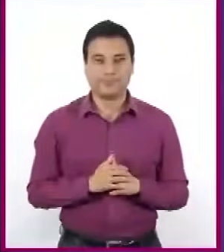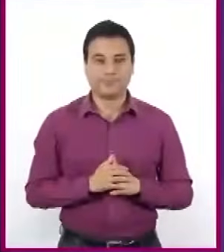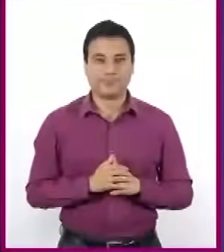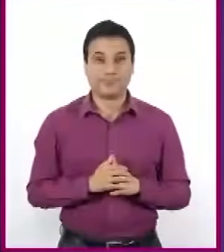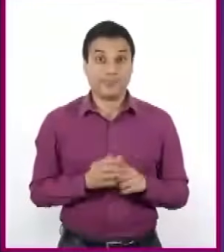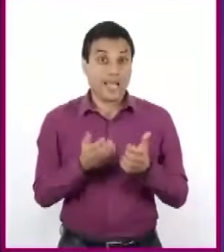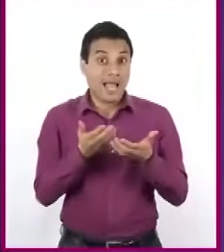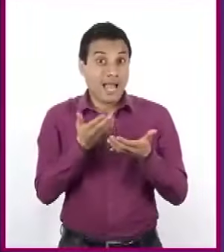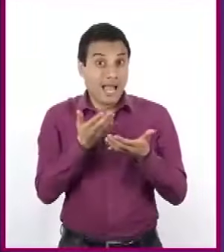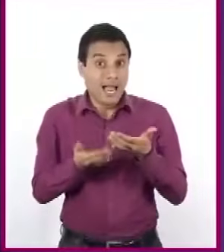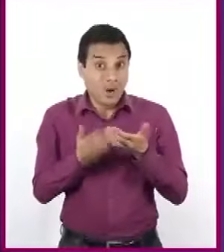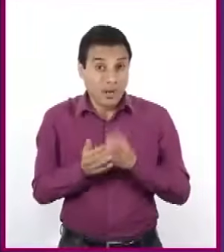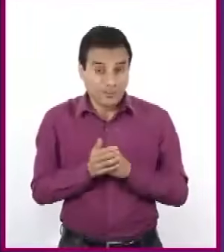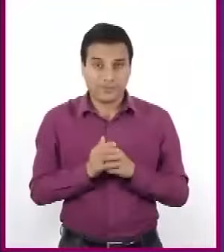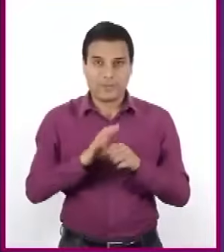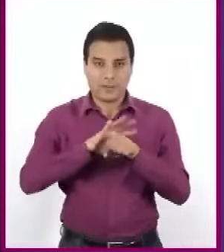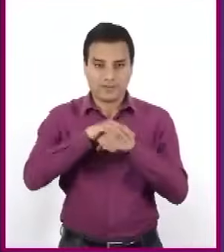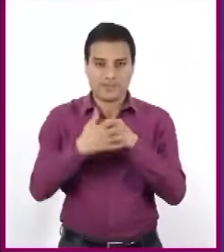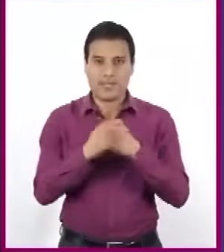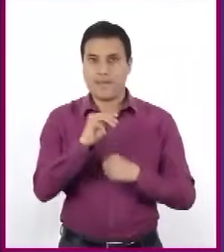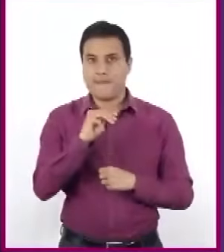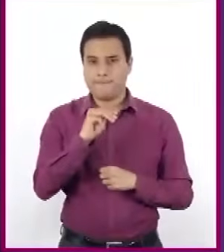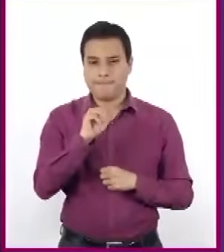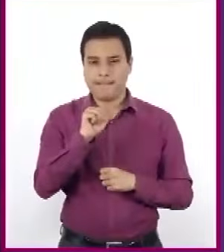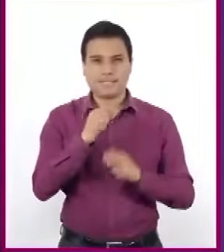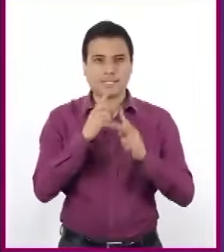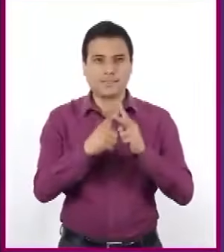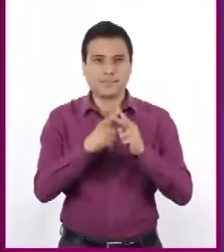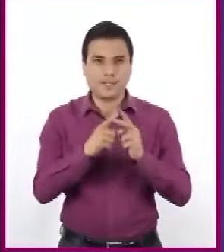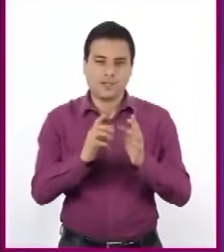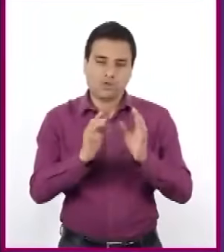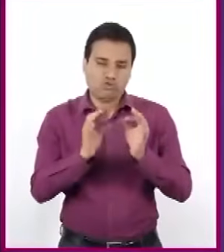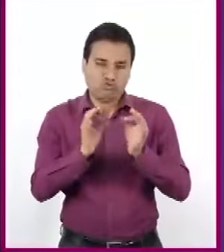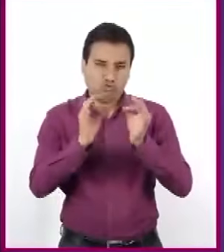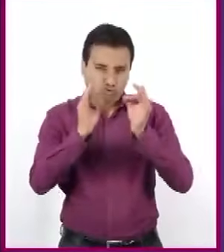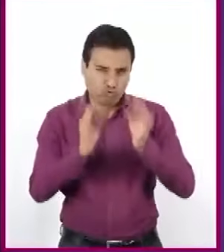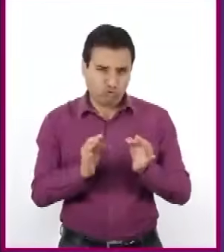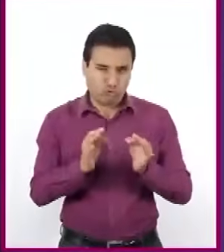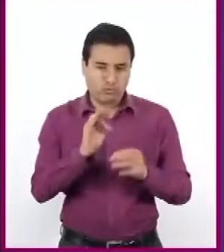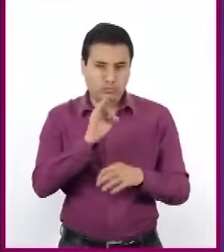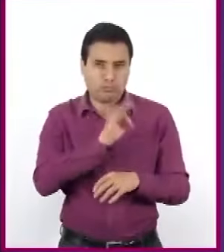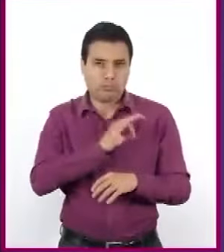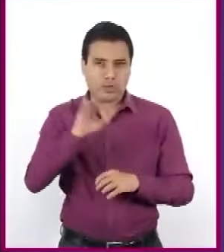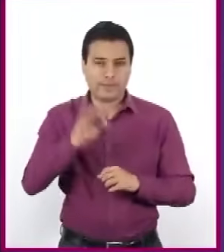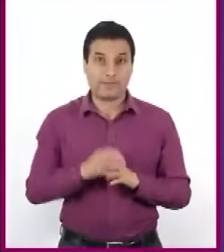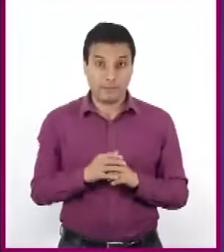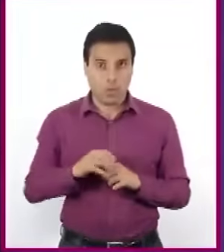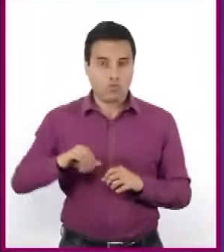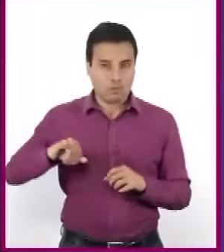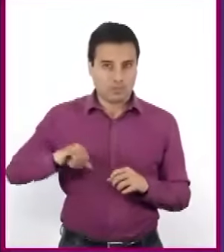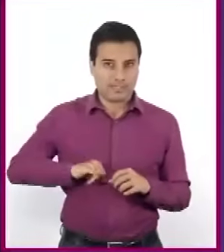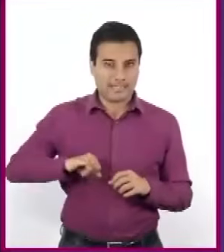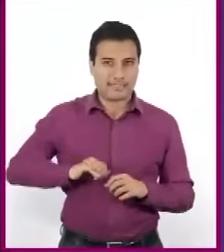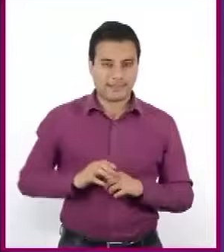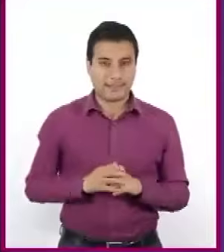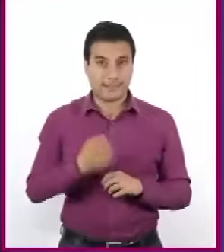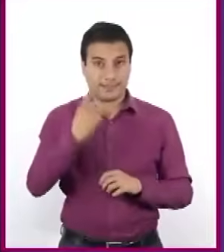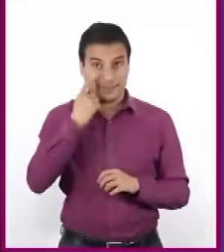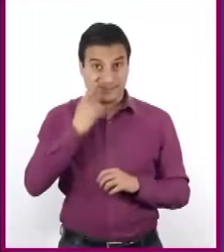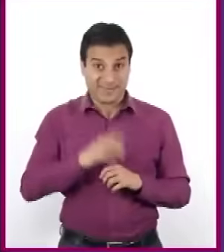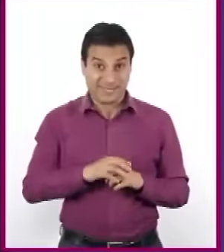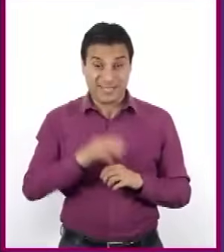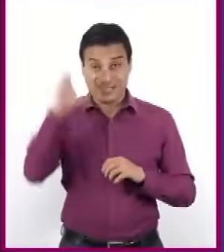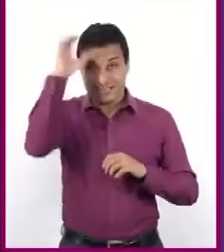Aunque ahora las masas de los átomos se determinan con mayor precisión, es interesante saber que a partir de las aportaciones de